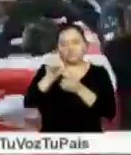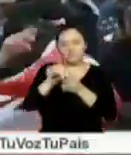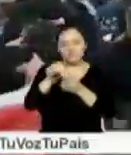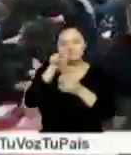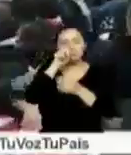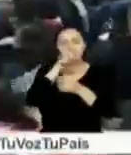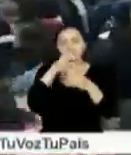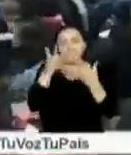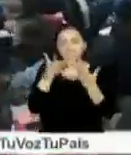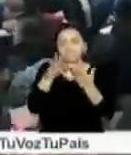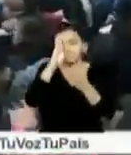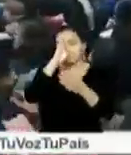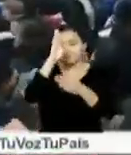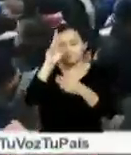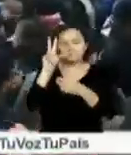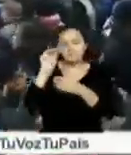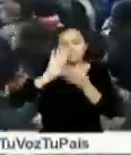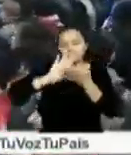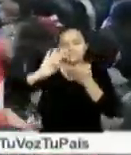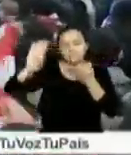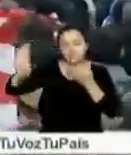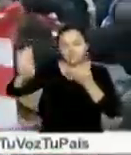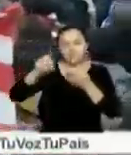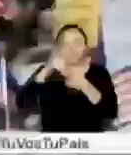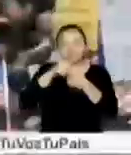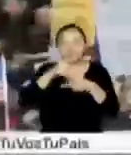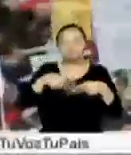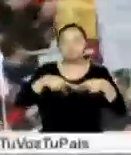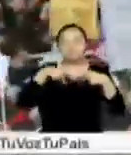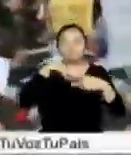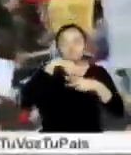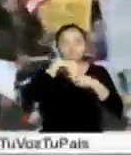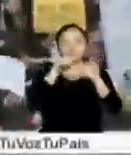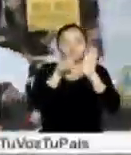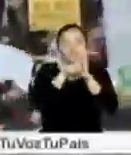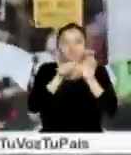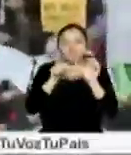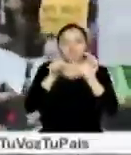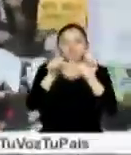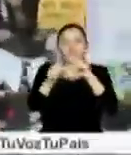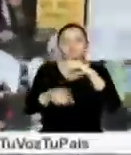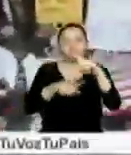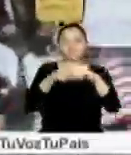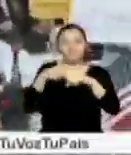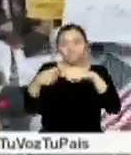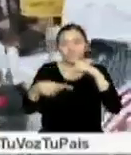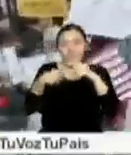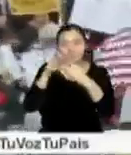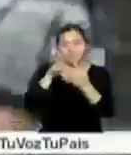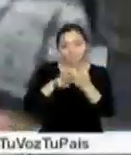iraquíes que estaban incluidos en el primer decreto a los residentes legales permanentes y a quienes ya